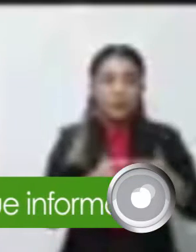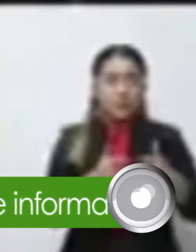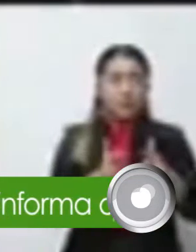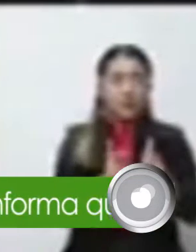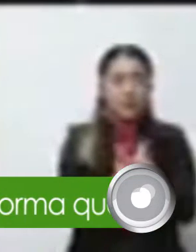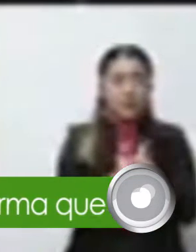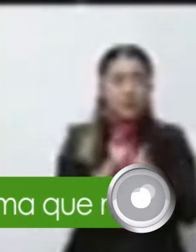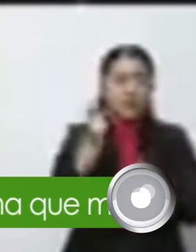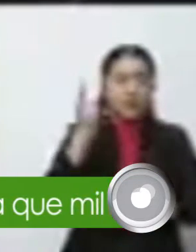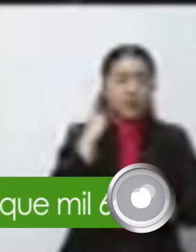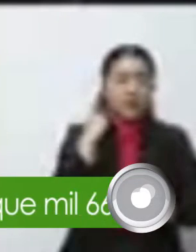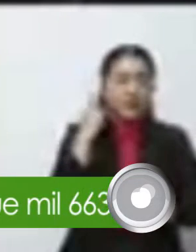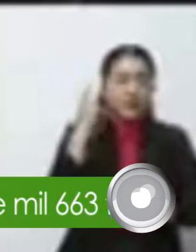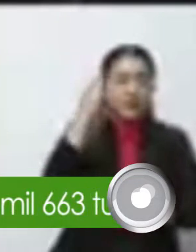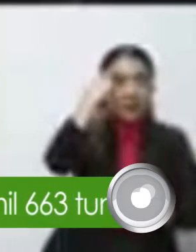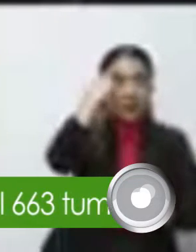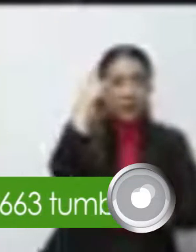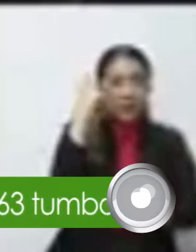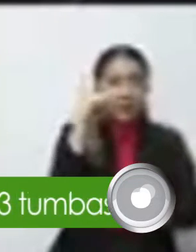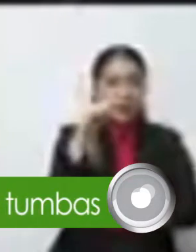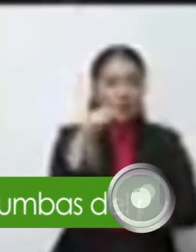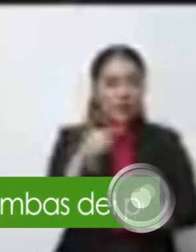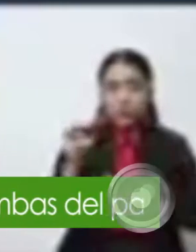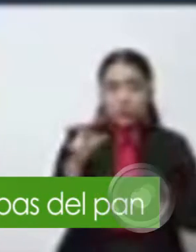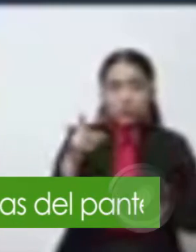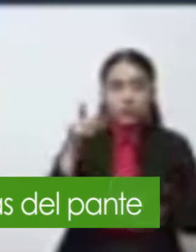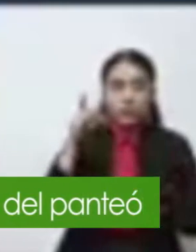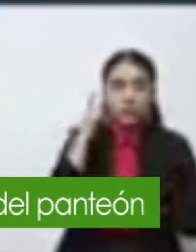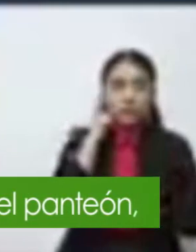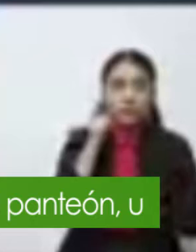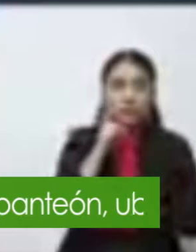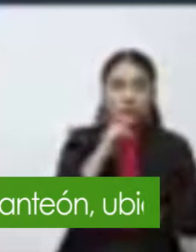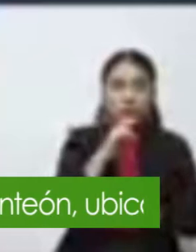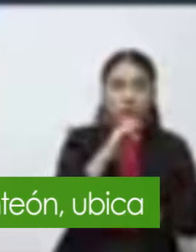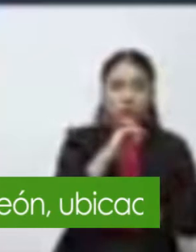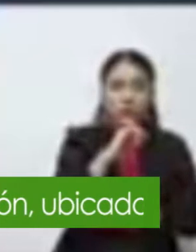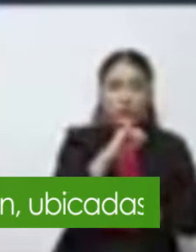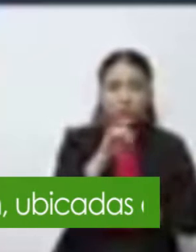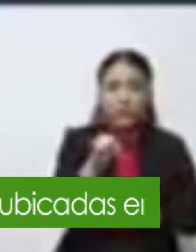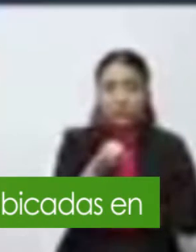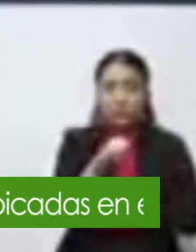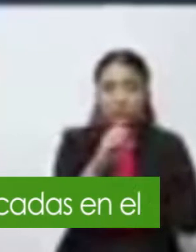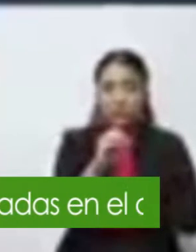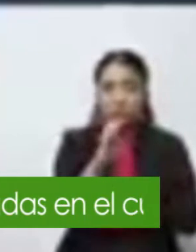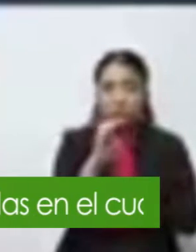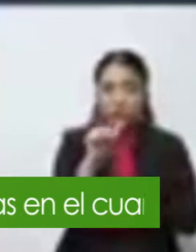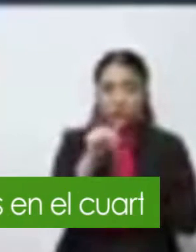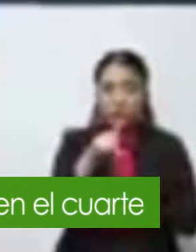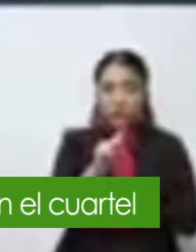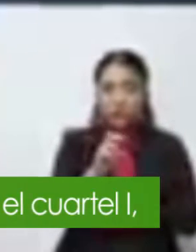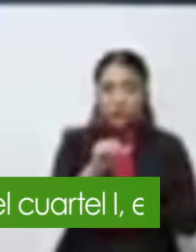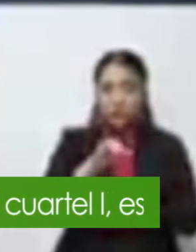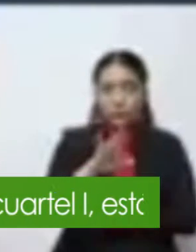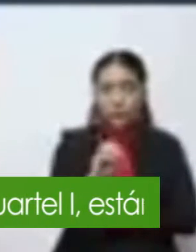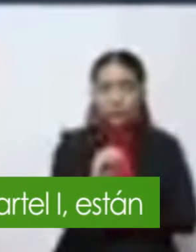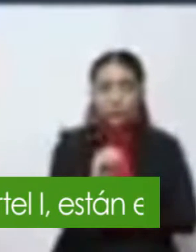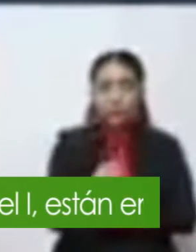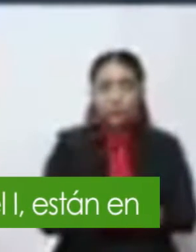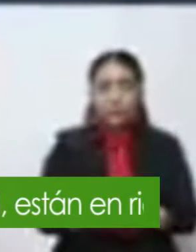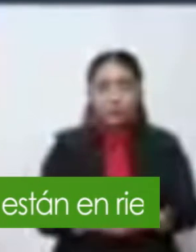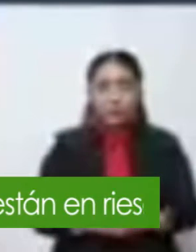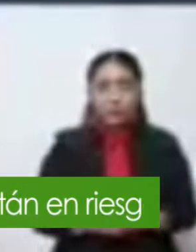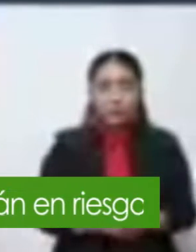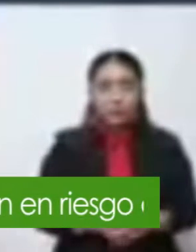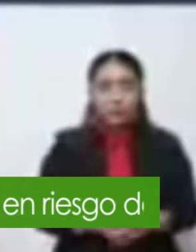Sharon Macotela Cisneros, diputada local de Movimiento Regeneración Nacional, fue acusada por un trabajador del Congreso local de